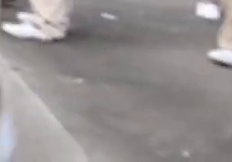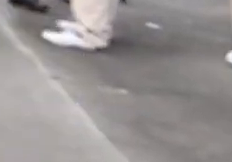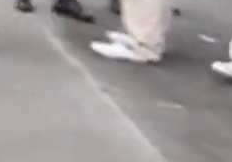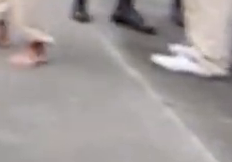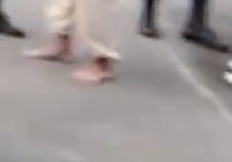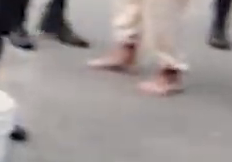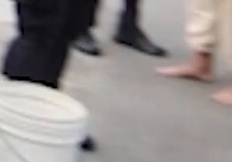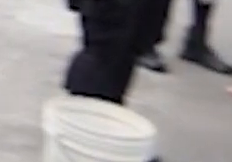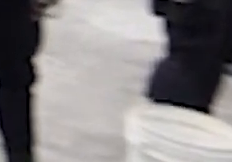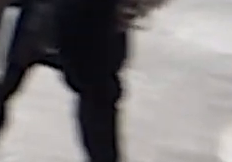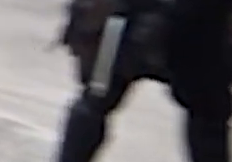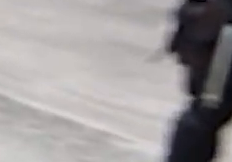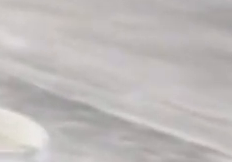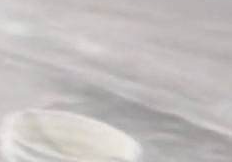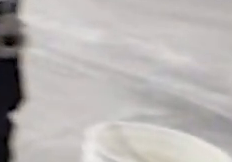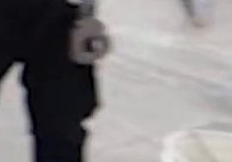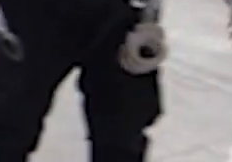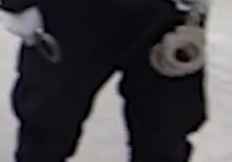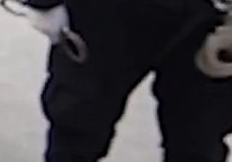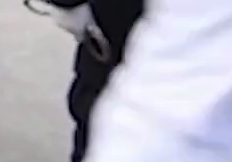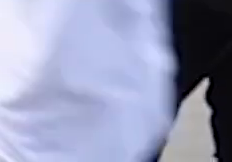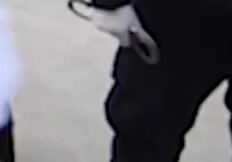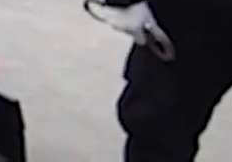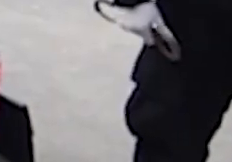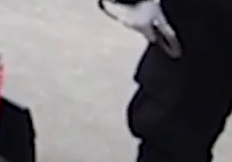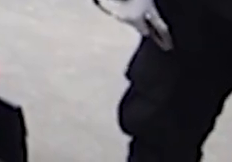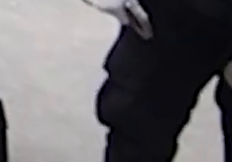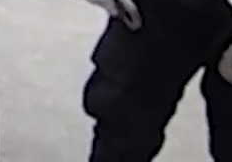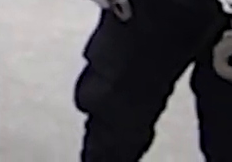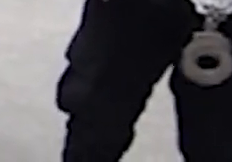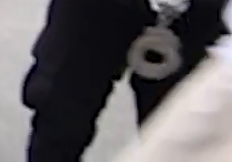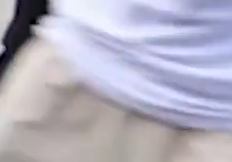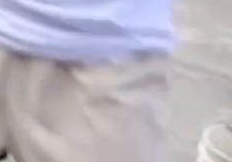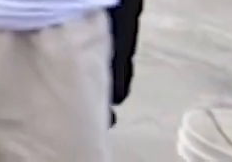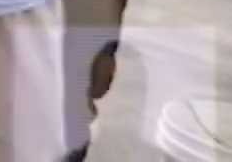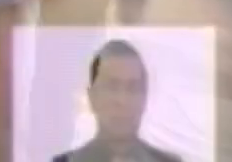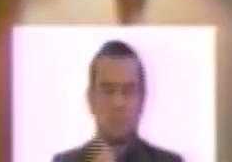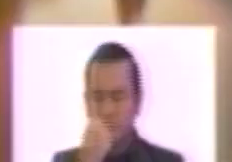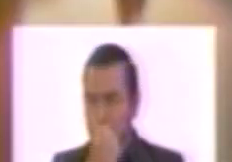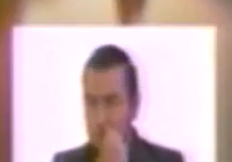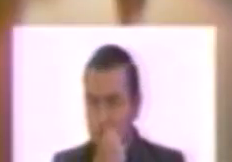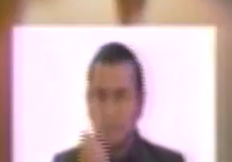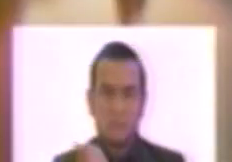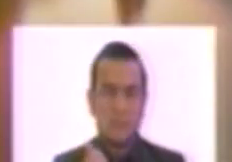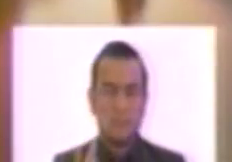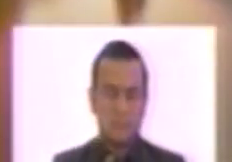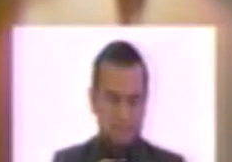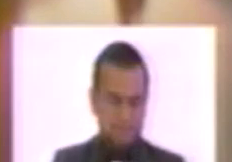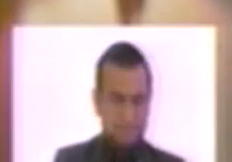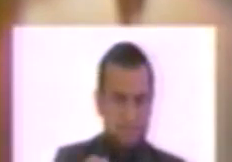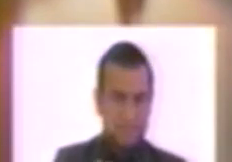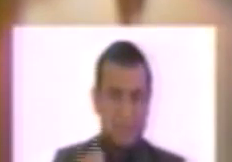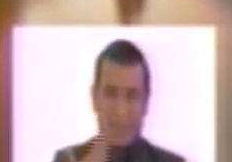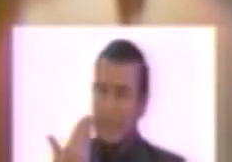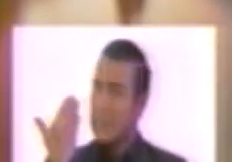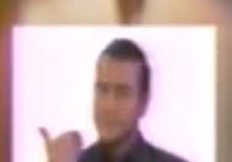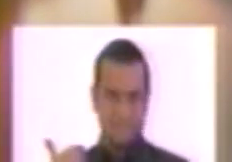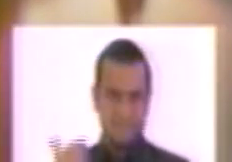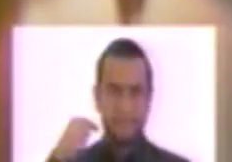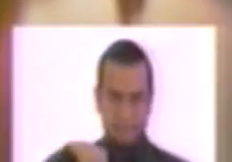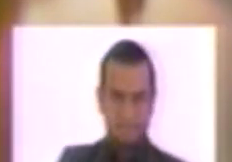y palabreros. Atacado las finanzas de las pandillas, hemos incautado armas, droga, dinero, hemos tomado el control de activos como nunca